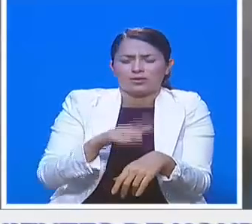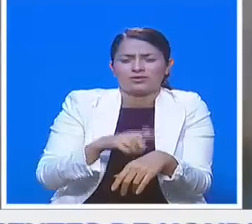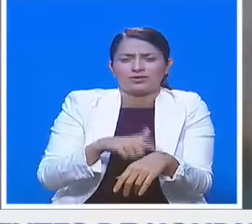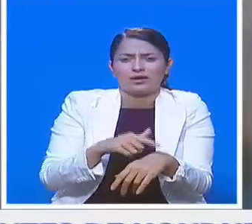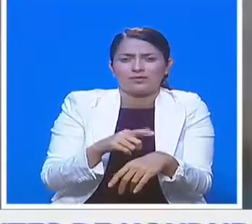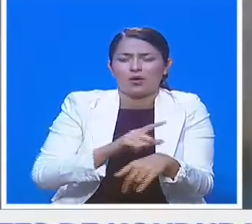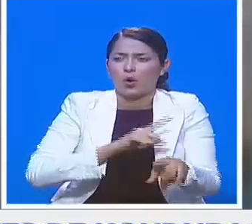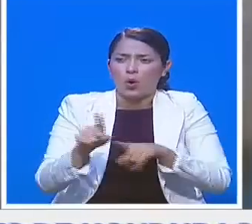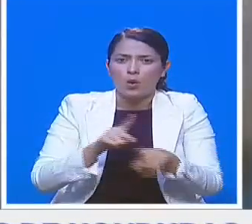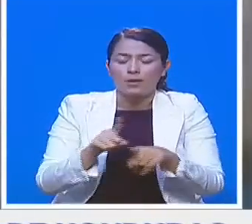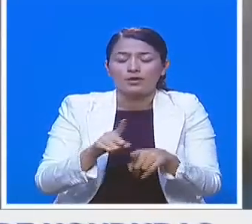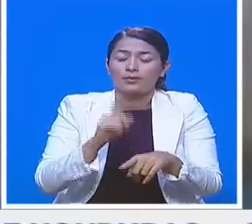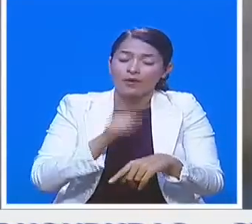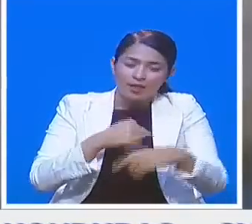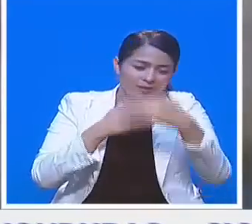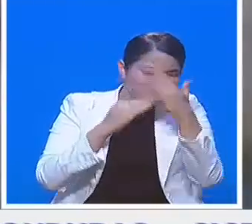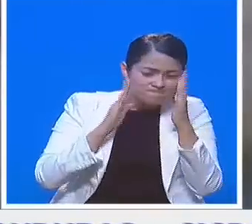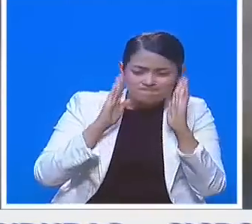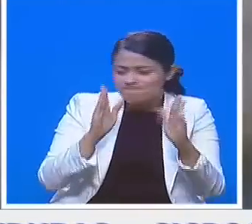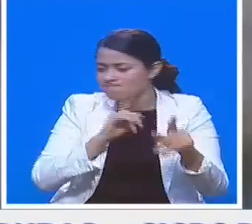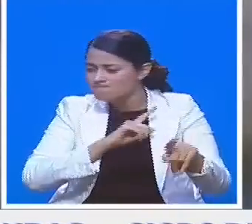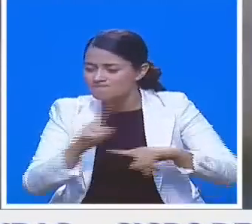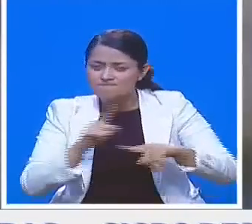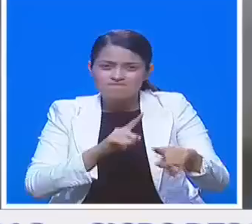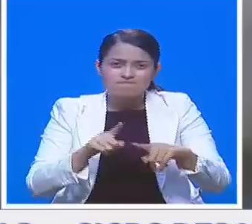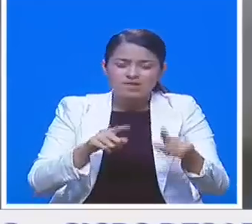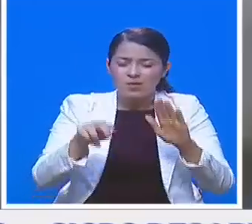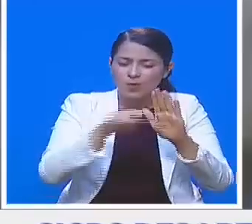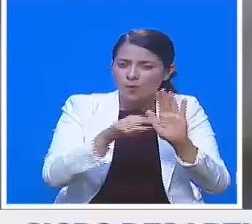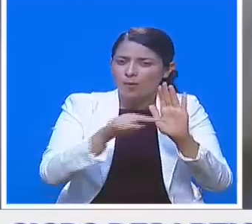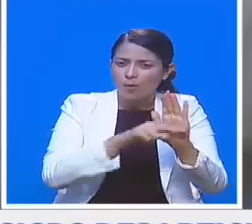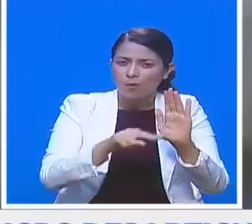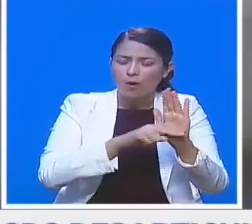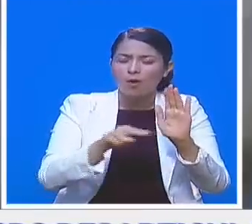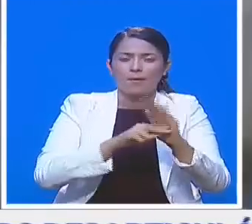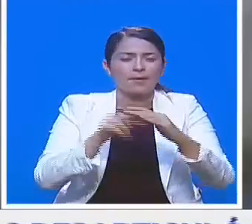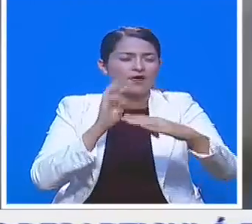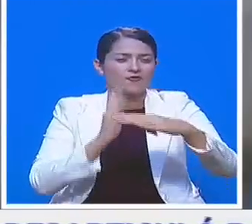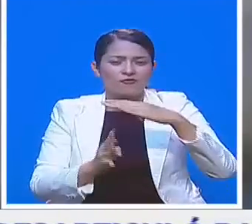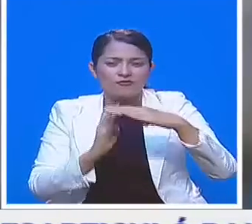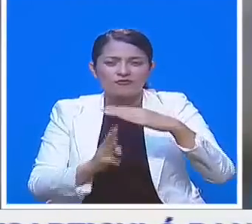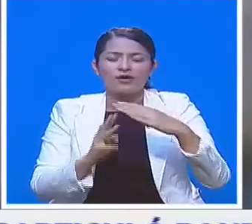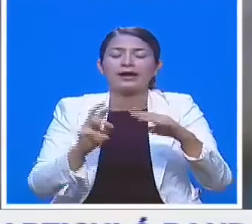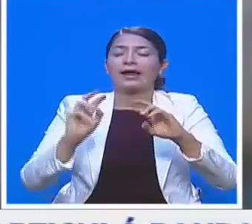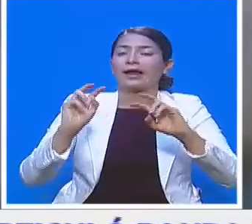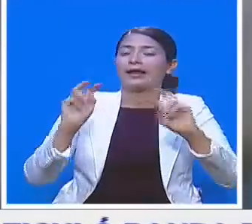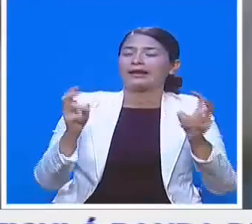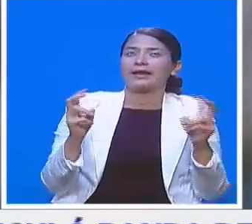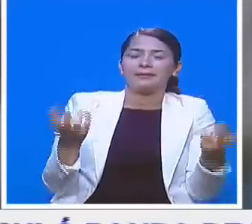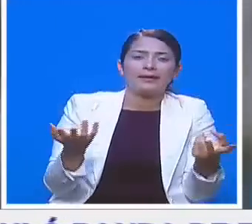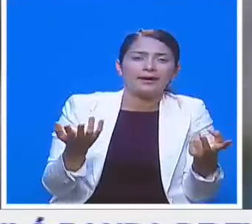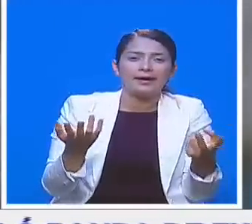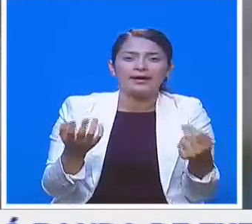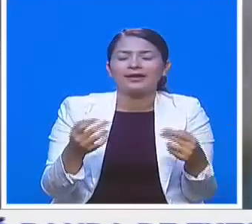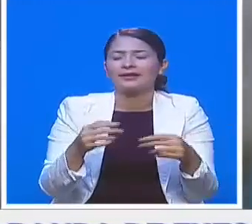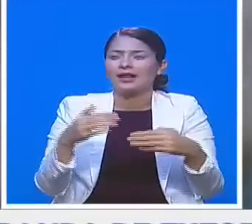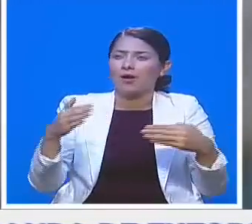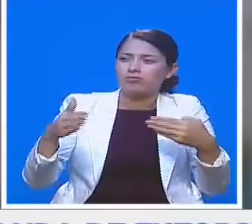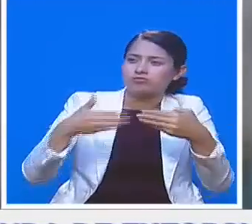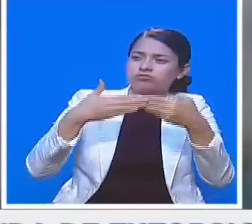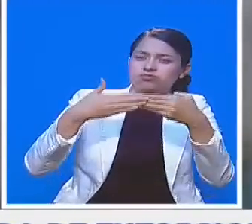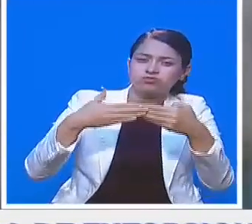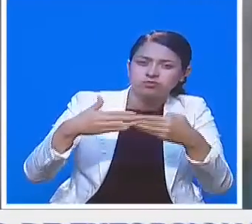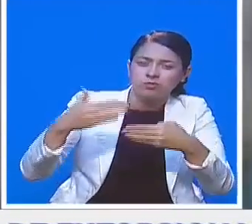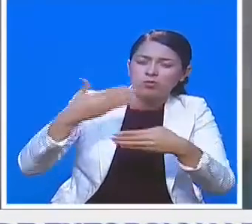ha concentrado como primera medida el tema migratorio, el tema de las fronteras